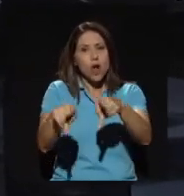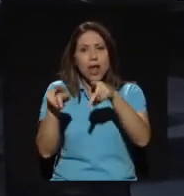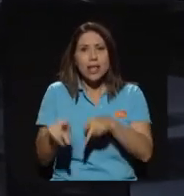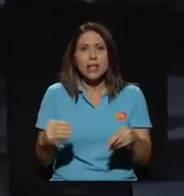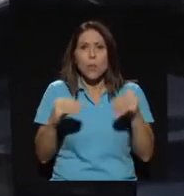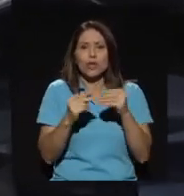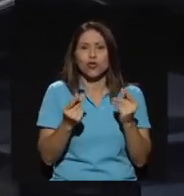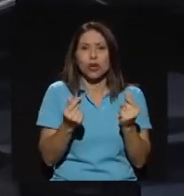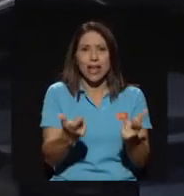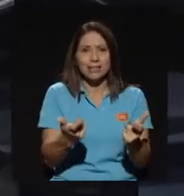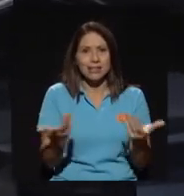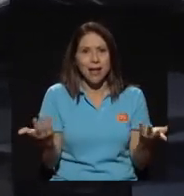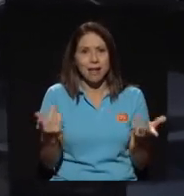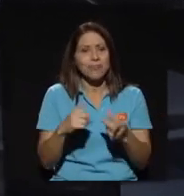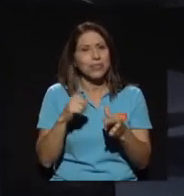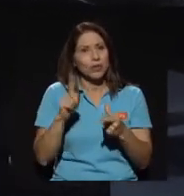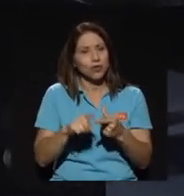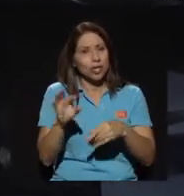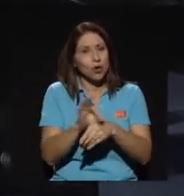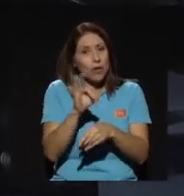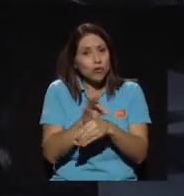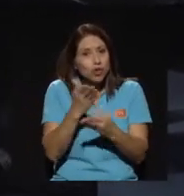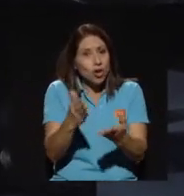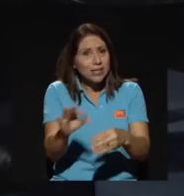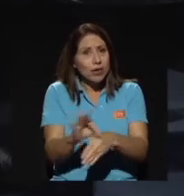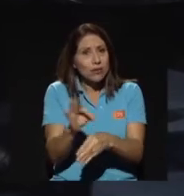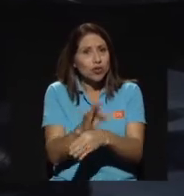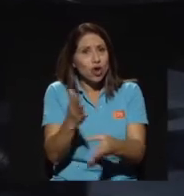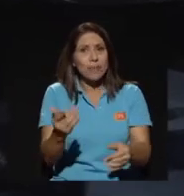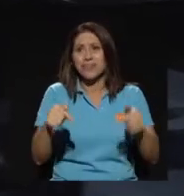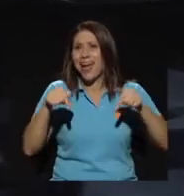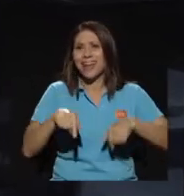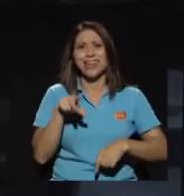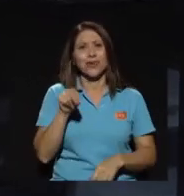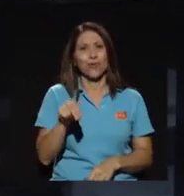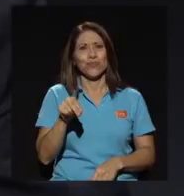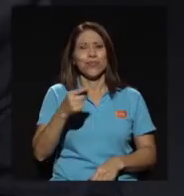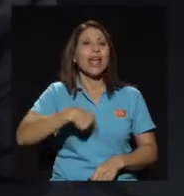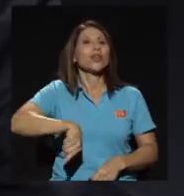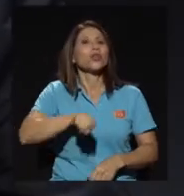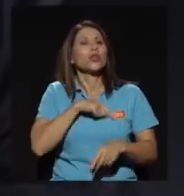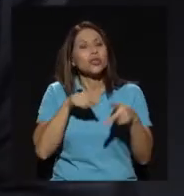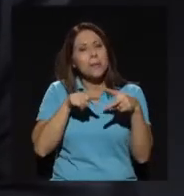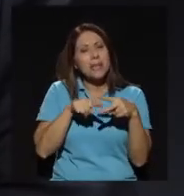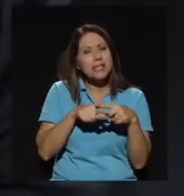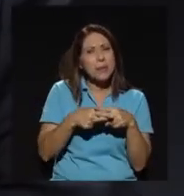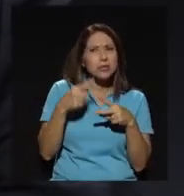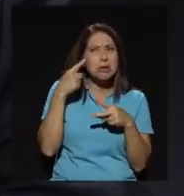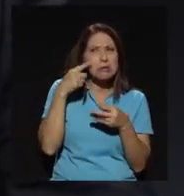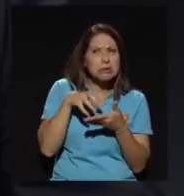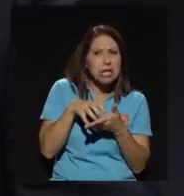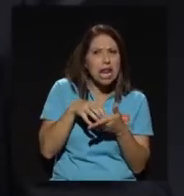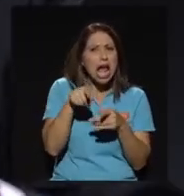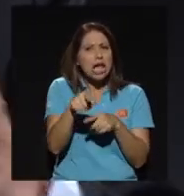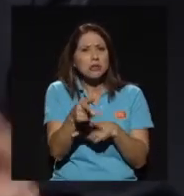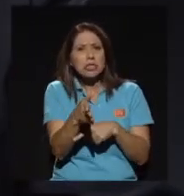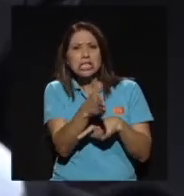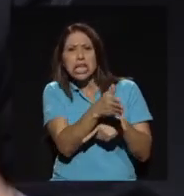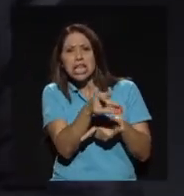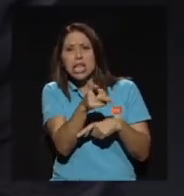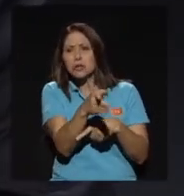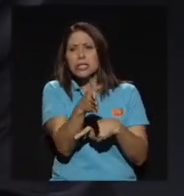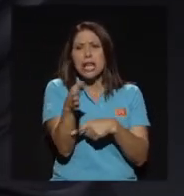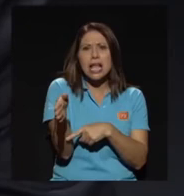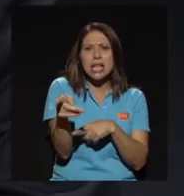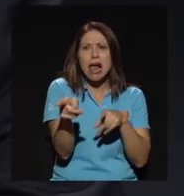mayor riqueza entonces lo que funciona es lo que funciona que no aquí empezamos a cuestionar si esto es de izquierdas en sus derechas y eso es es